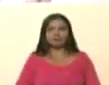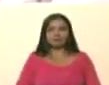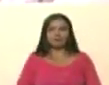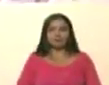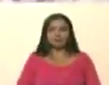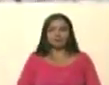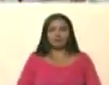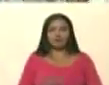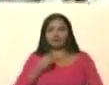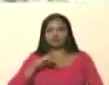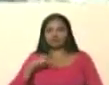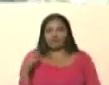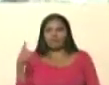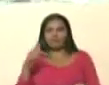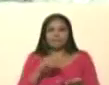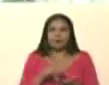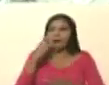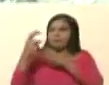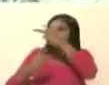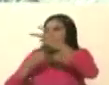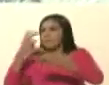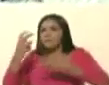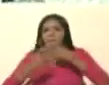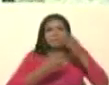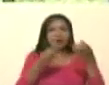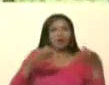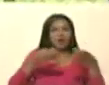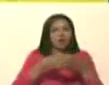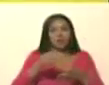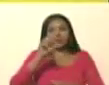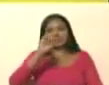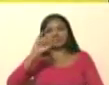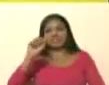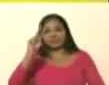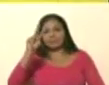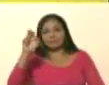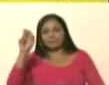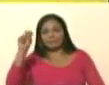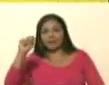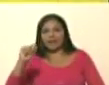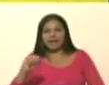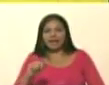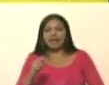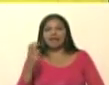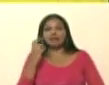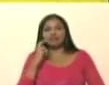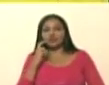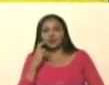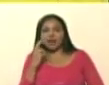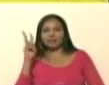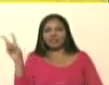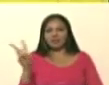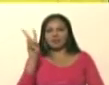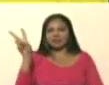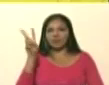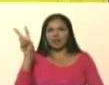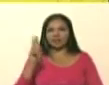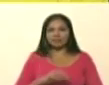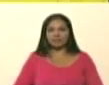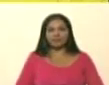hemos estado viendo las instalaciones del grupo si ven acá caos de venezuela